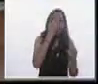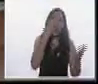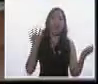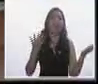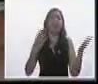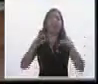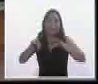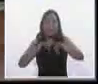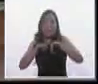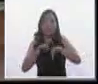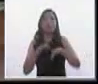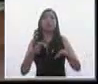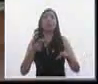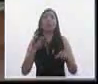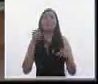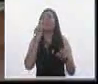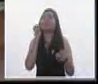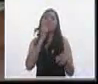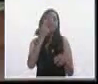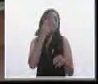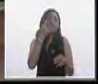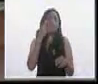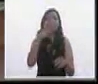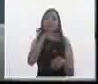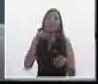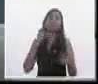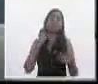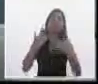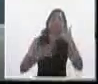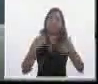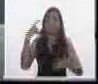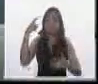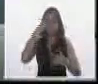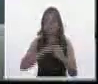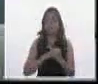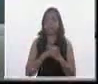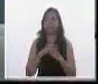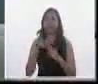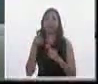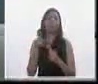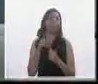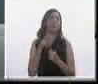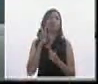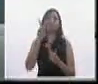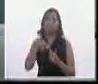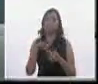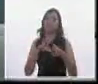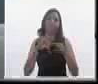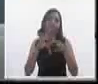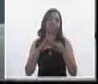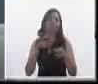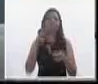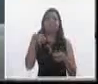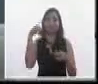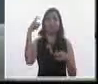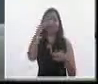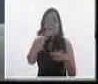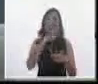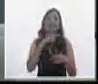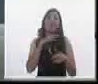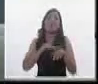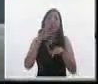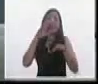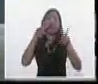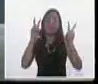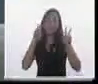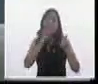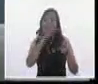pero r Cuáles son los principales retos Pues creo que todos este la inclusión escolar es creo